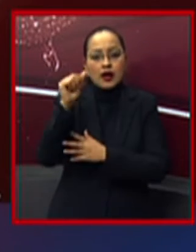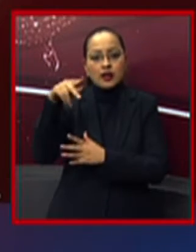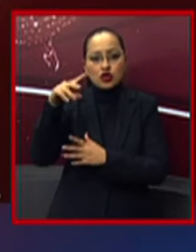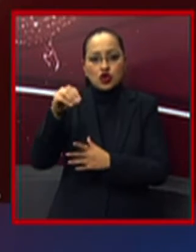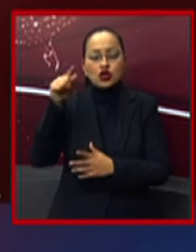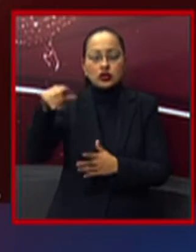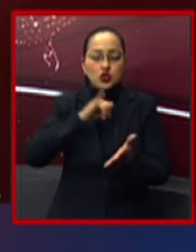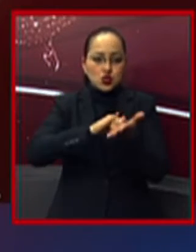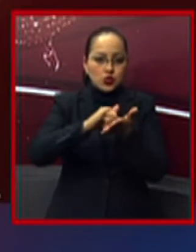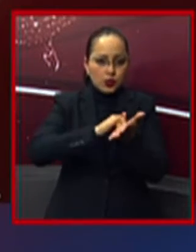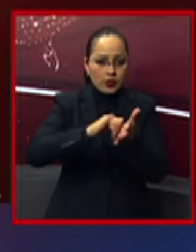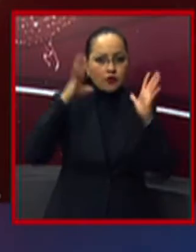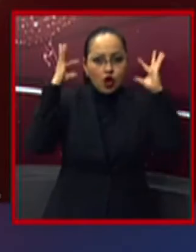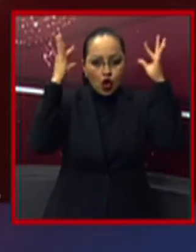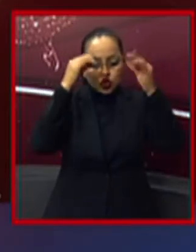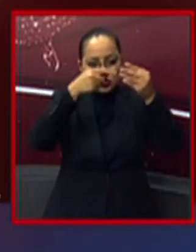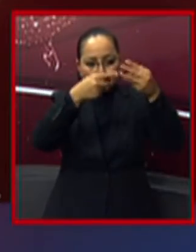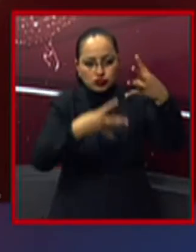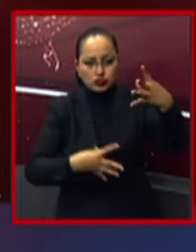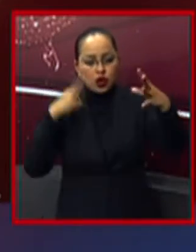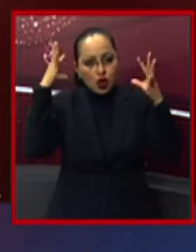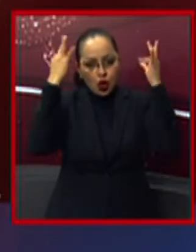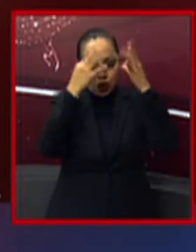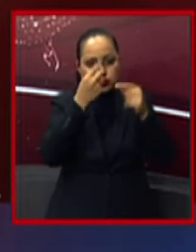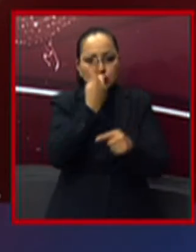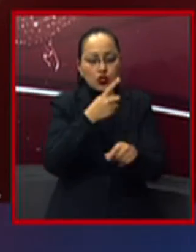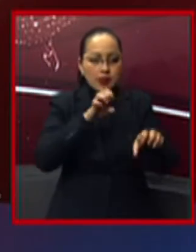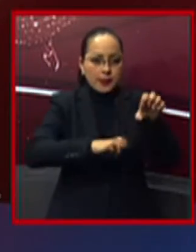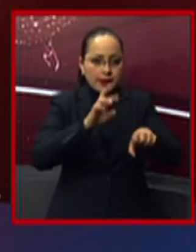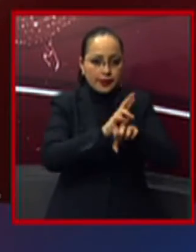en Nueva York, Nueva York.